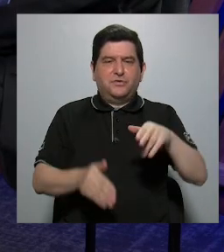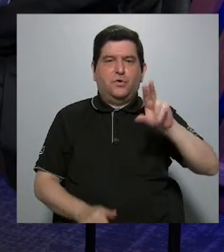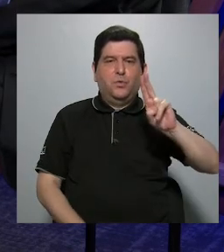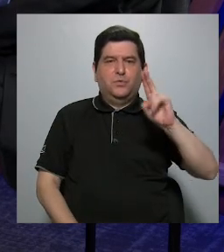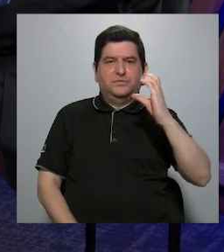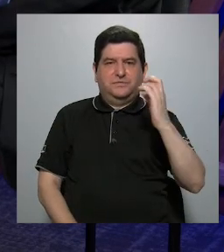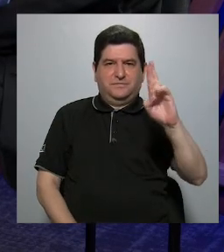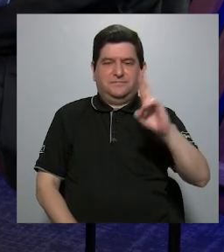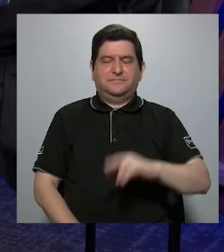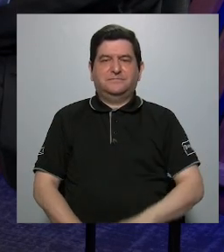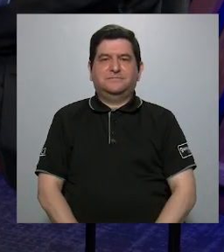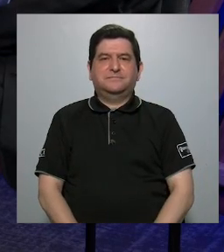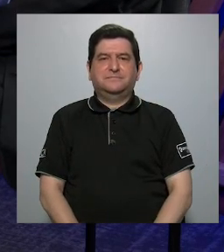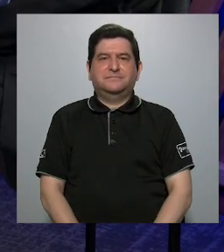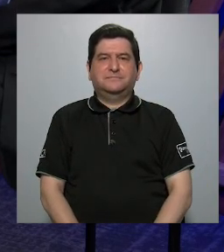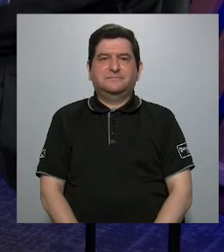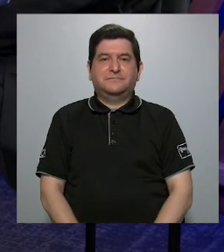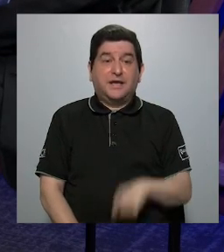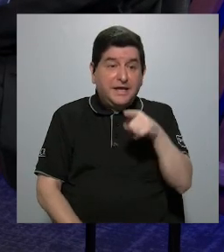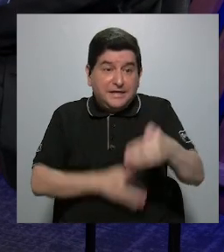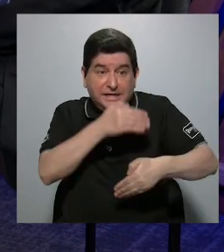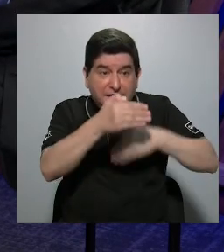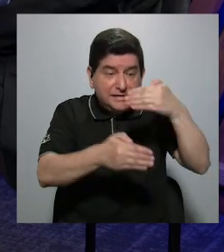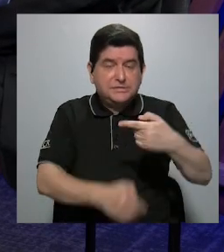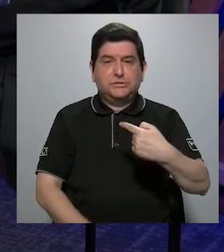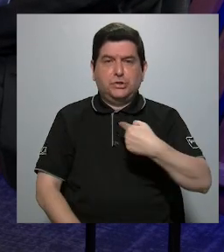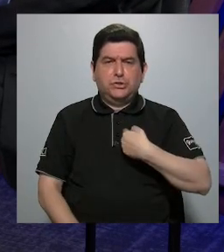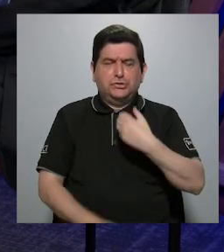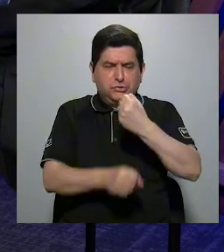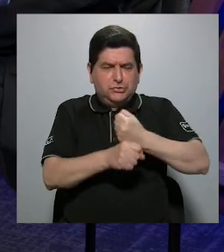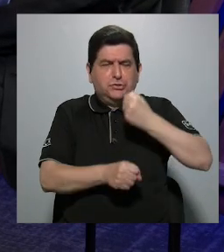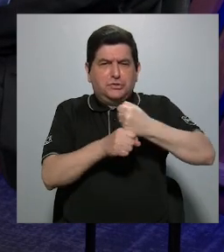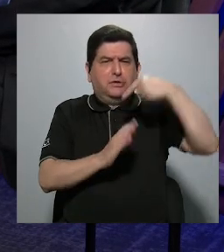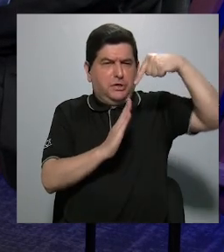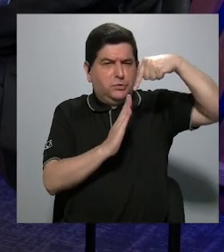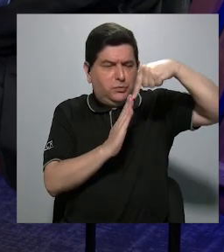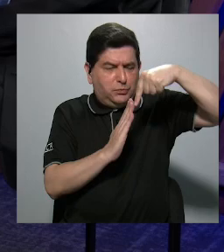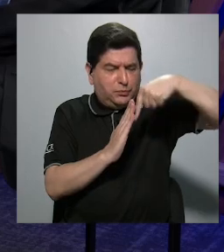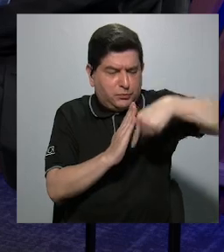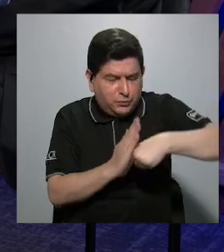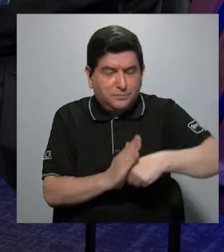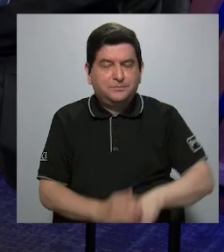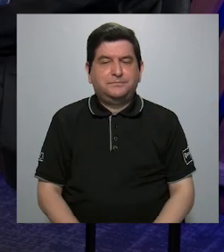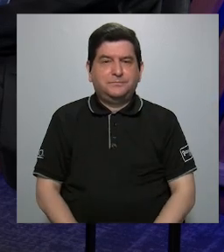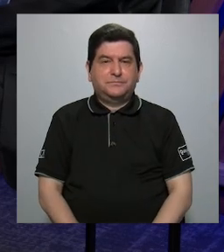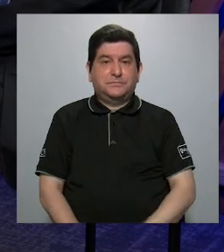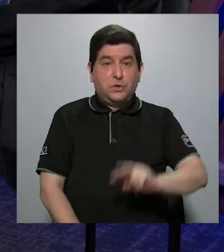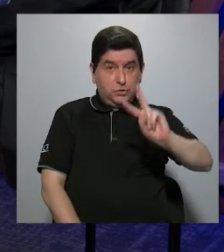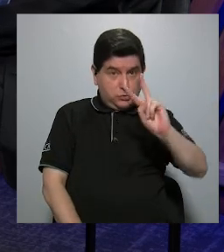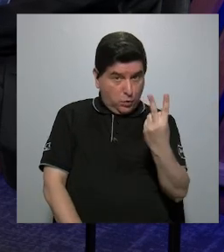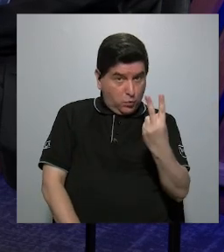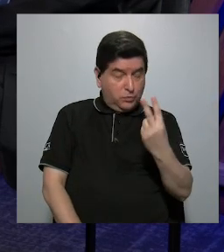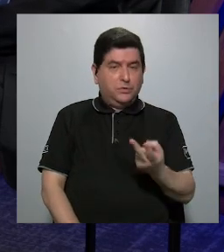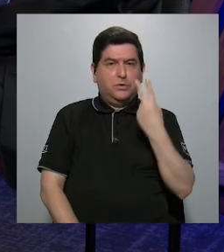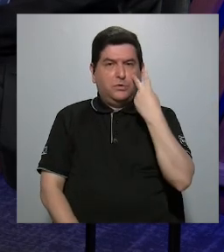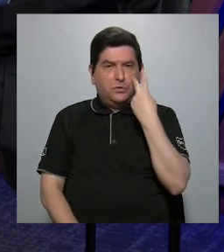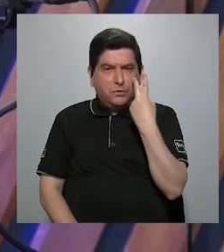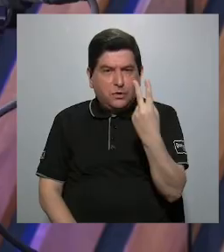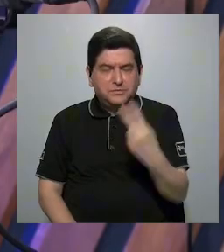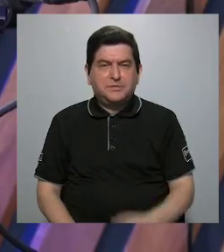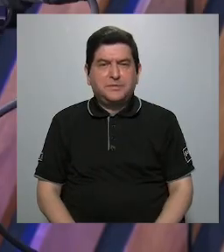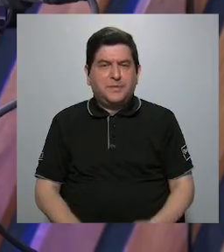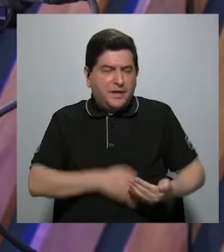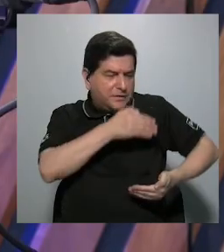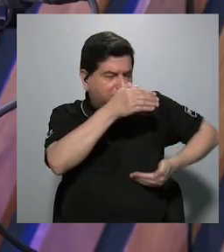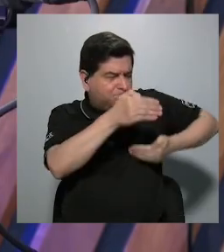rector de la Universidad de Costa Rica. Ese proceso lo estoy trabajando a fondo. El segundo es ver un poco